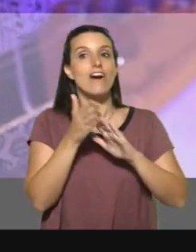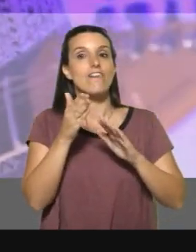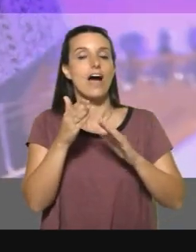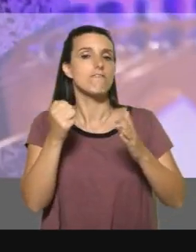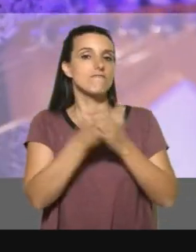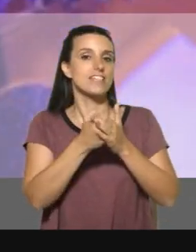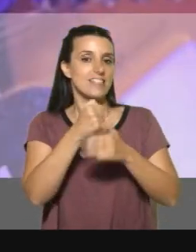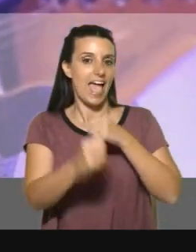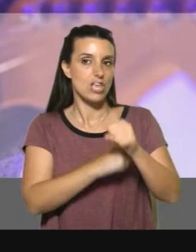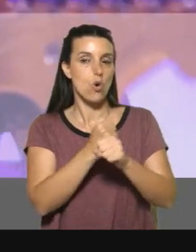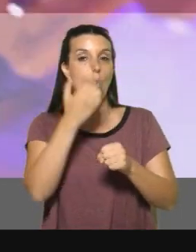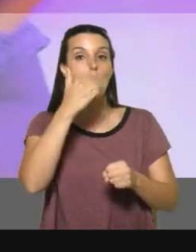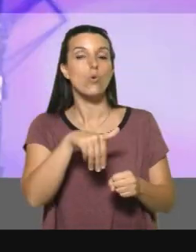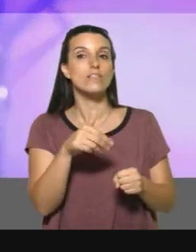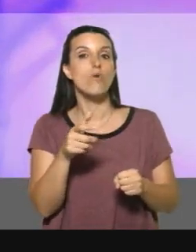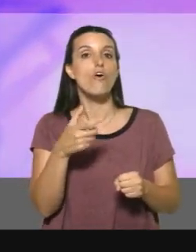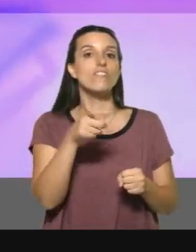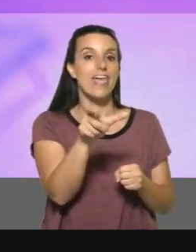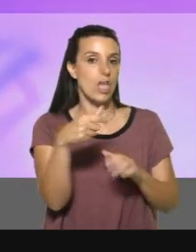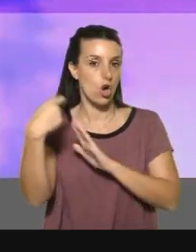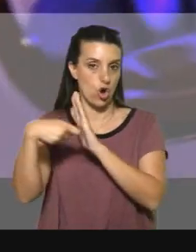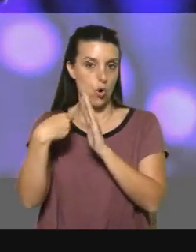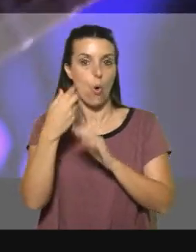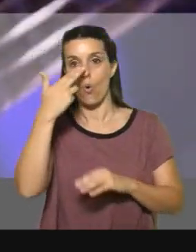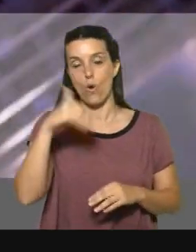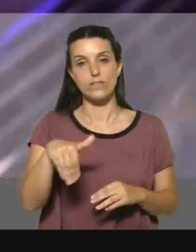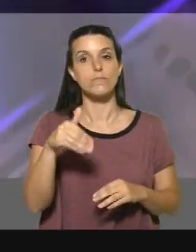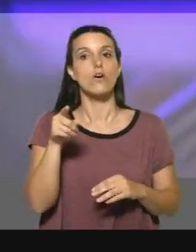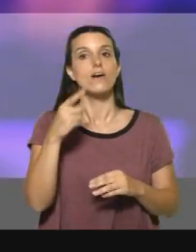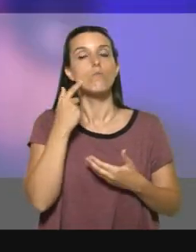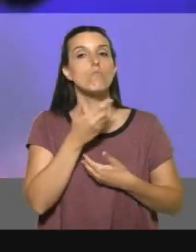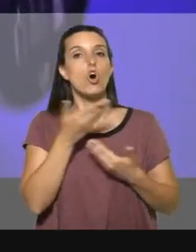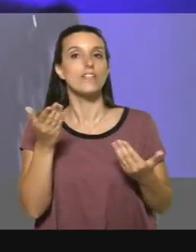año el último video de este live session que hicimos, que